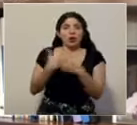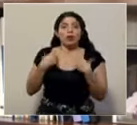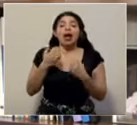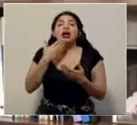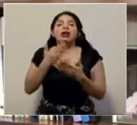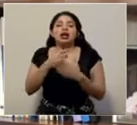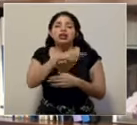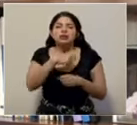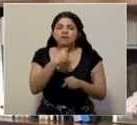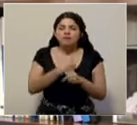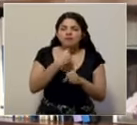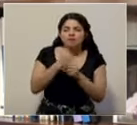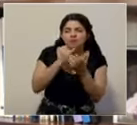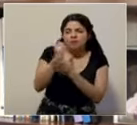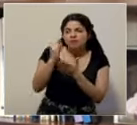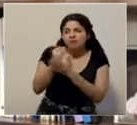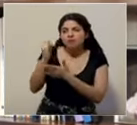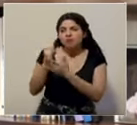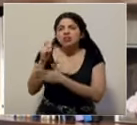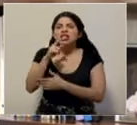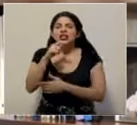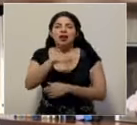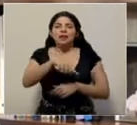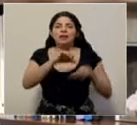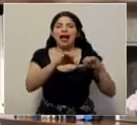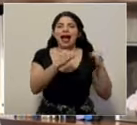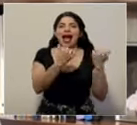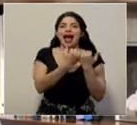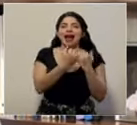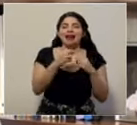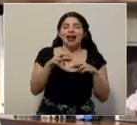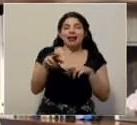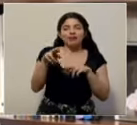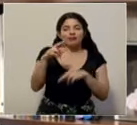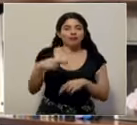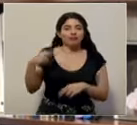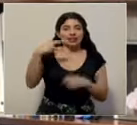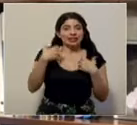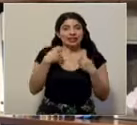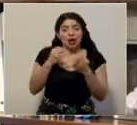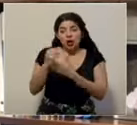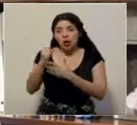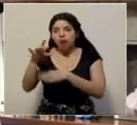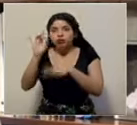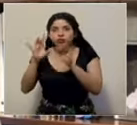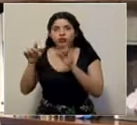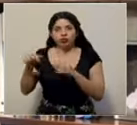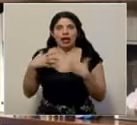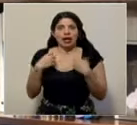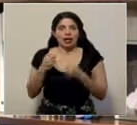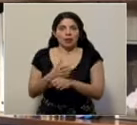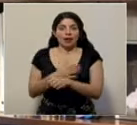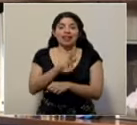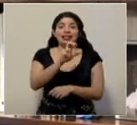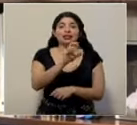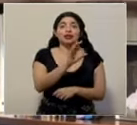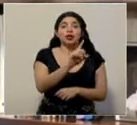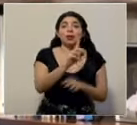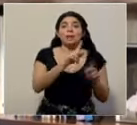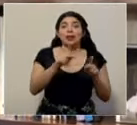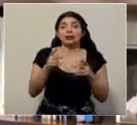de actualización que han estado ejerciendo las áreas rectoras de salud en este tema. 391 personas se